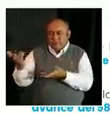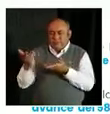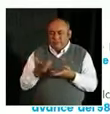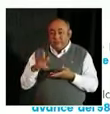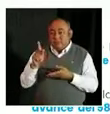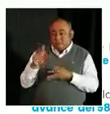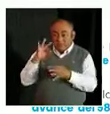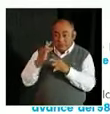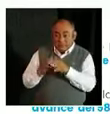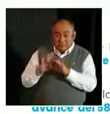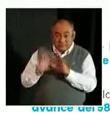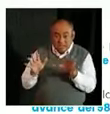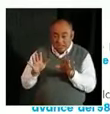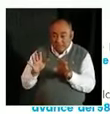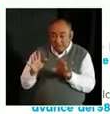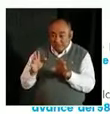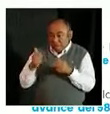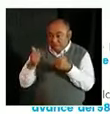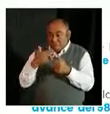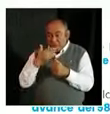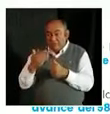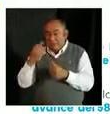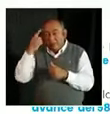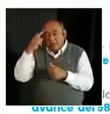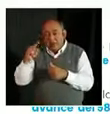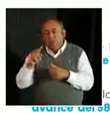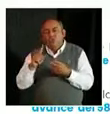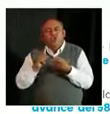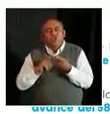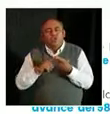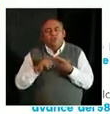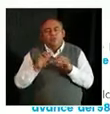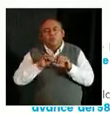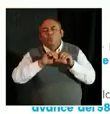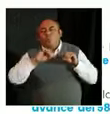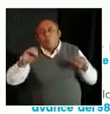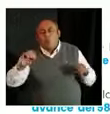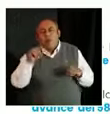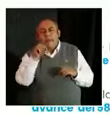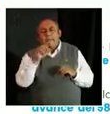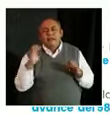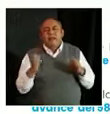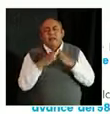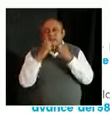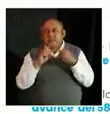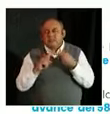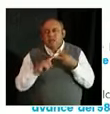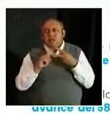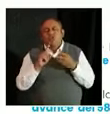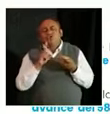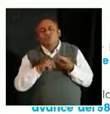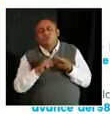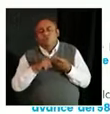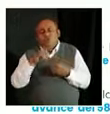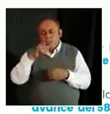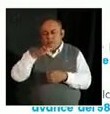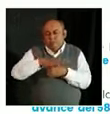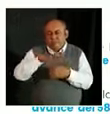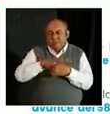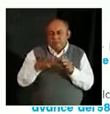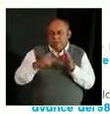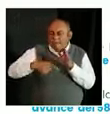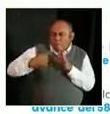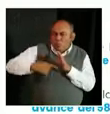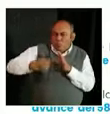cierra, digamos, para dónde van a estar los tanques de emergencia, dónde van a estar las plantas de bombeo, etcétera. Son las